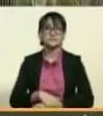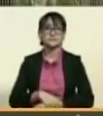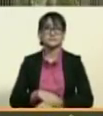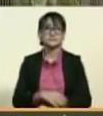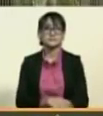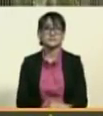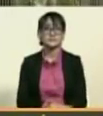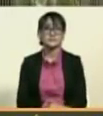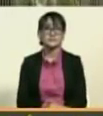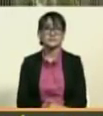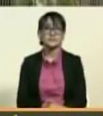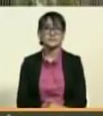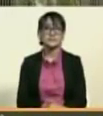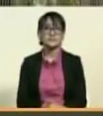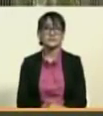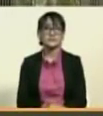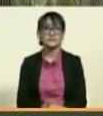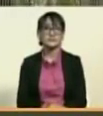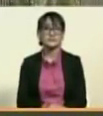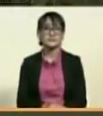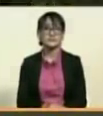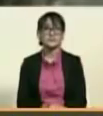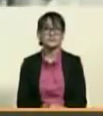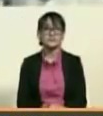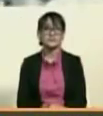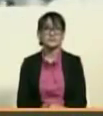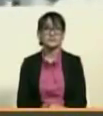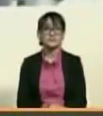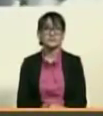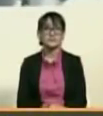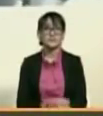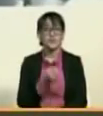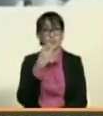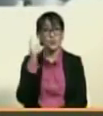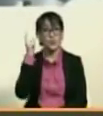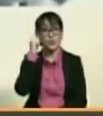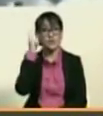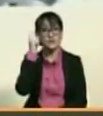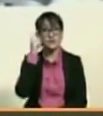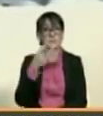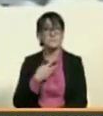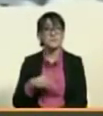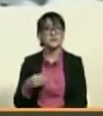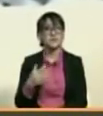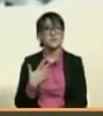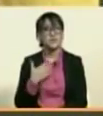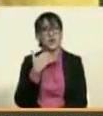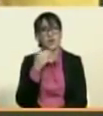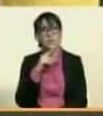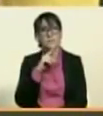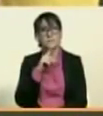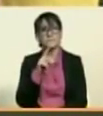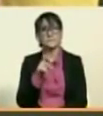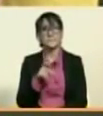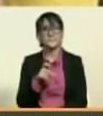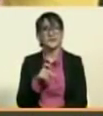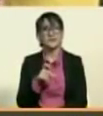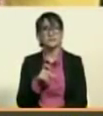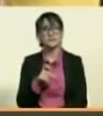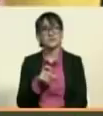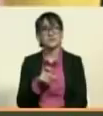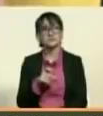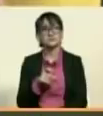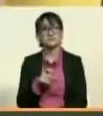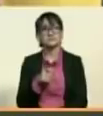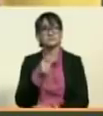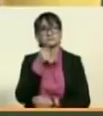TV, ¿cómo adelante? ¿Cómo está, presidente? Buen día. Le quería preguntar por las declaraciones que ha venido